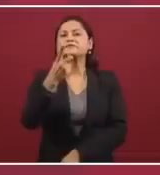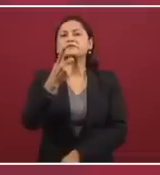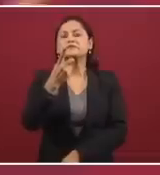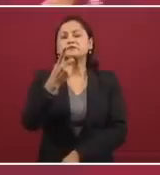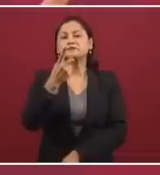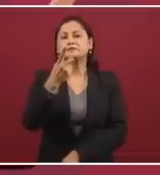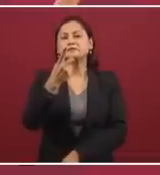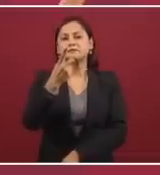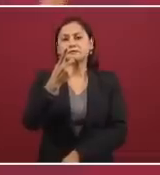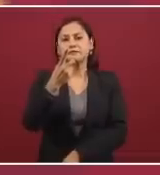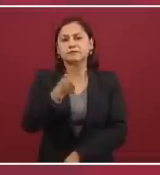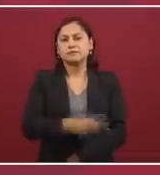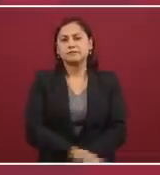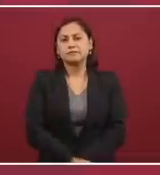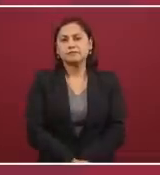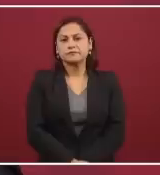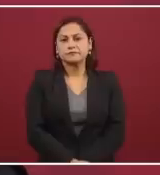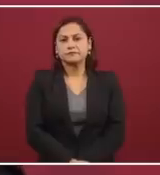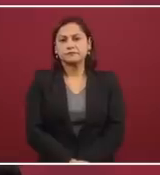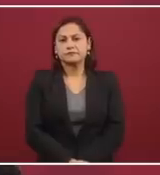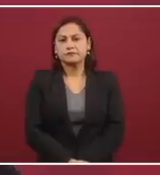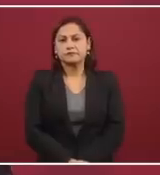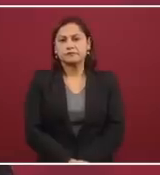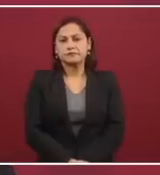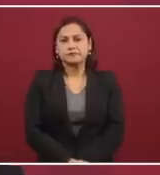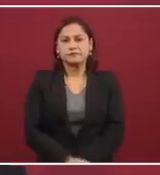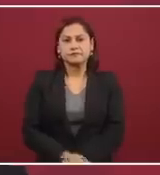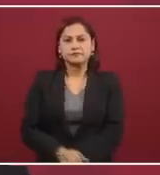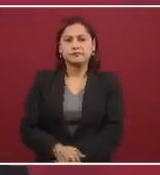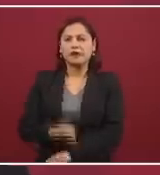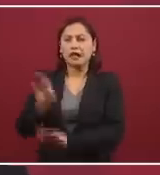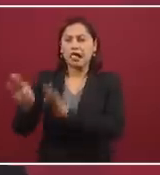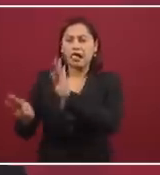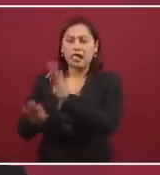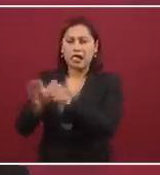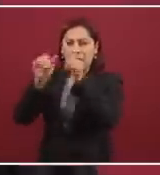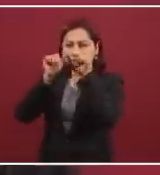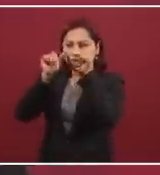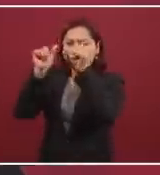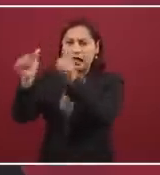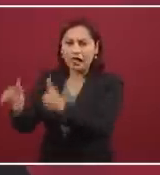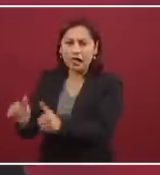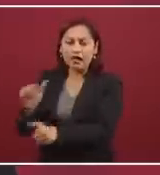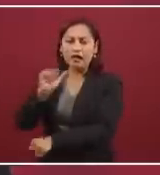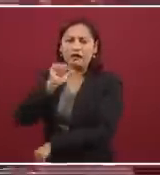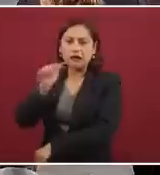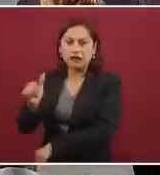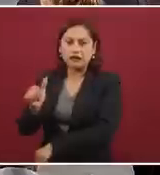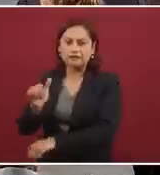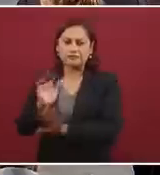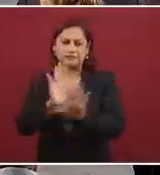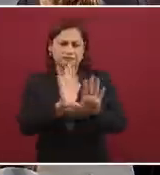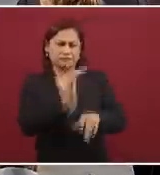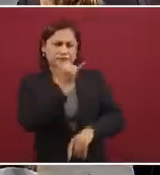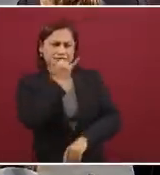no se les tenga en consideración eso no es méxico